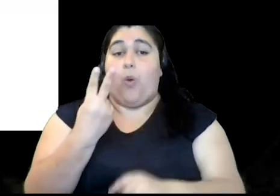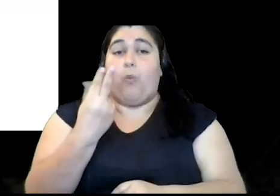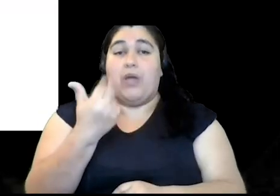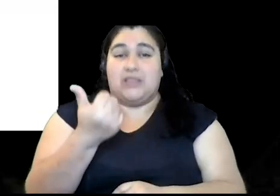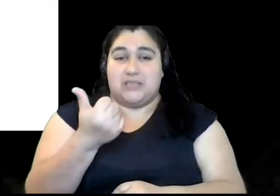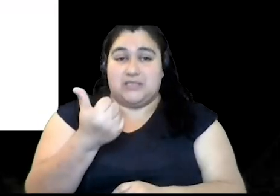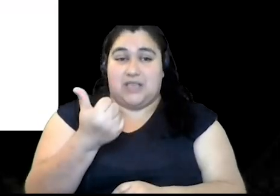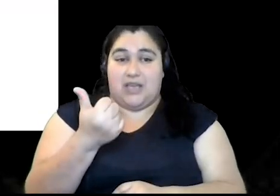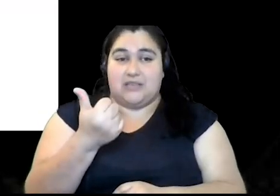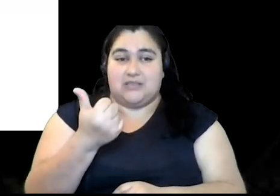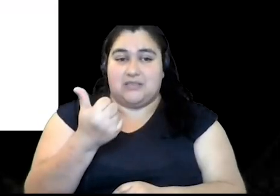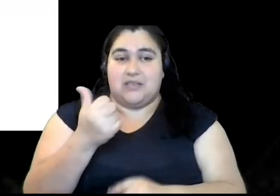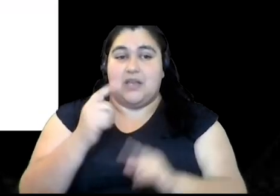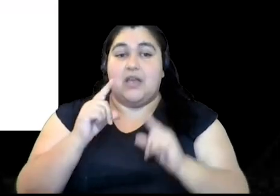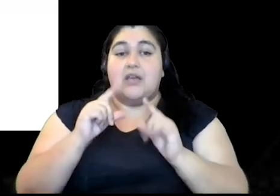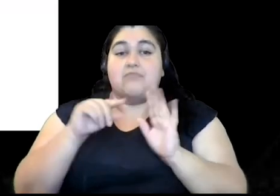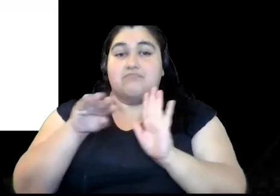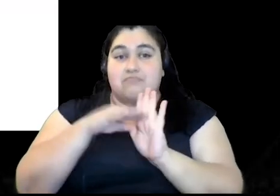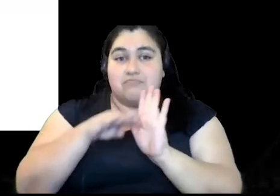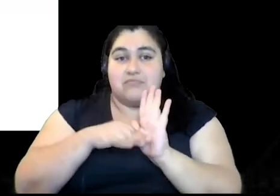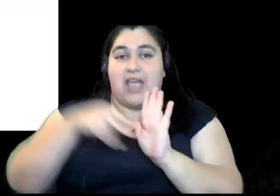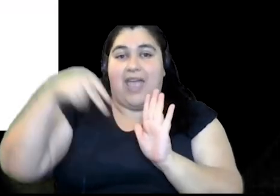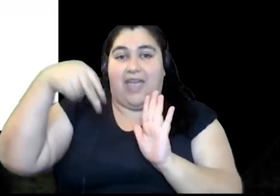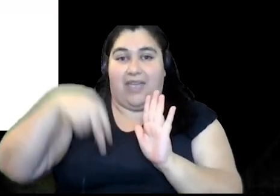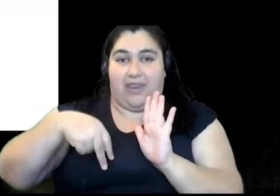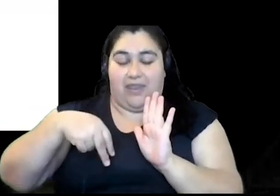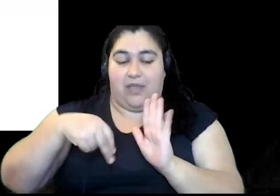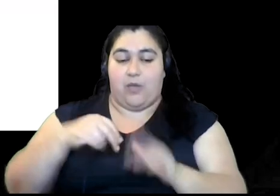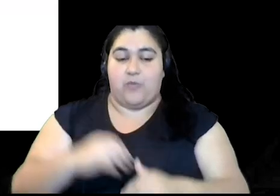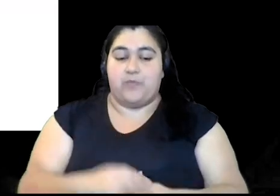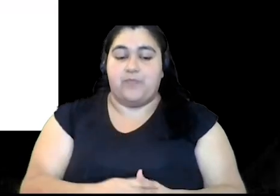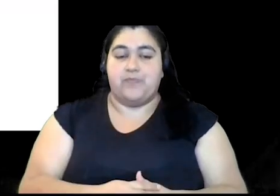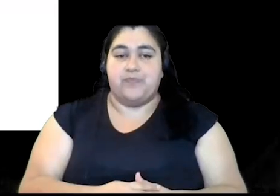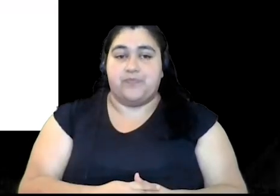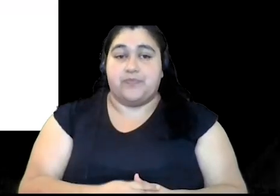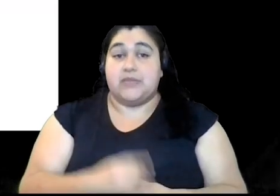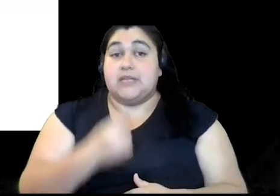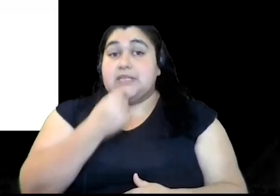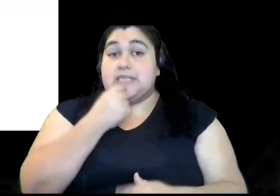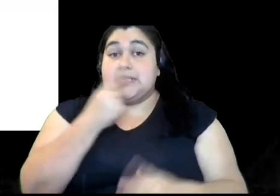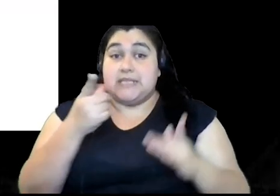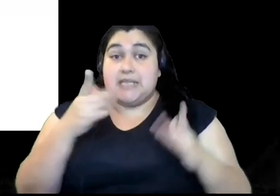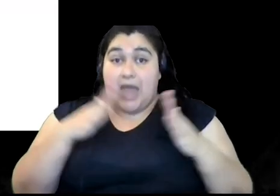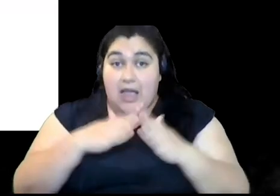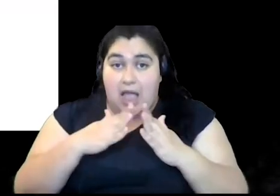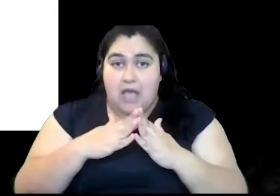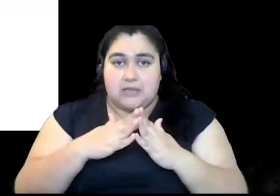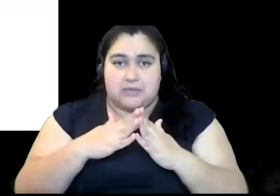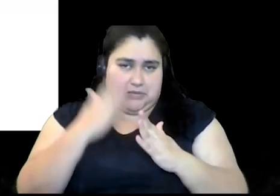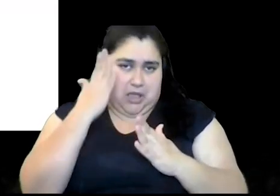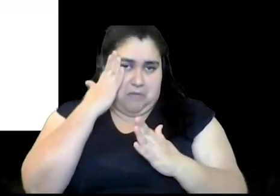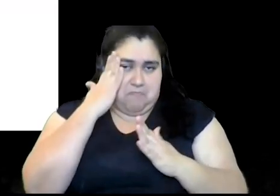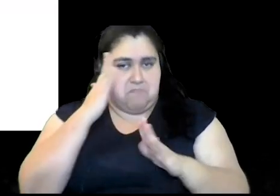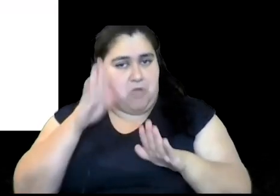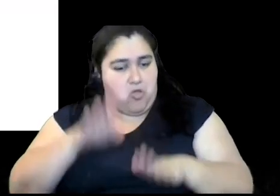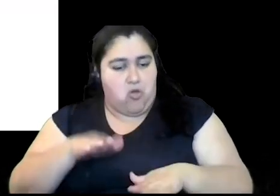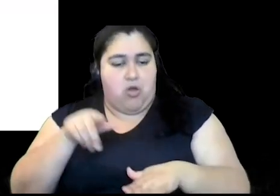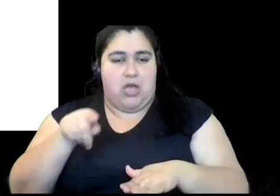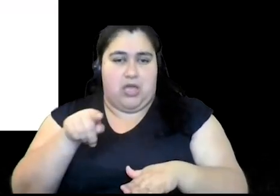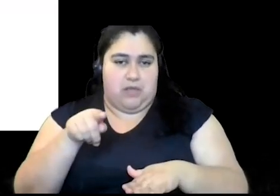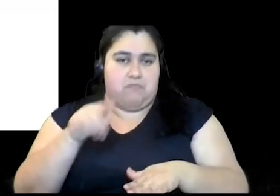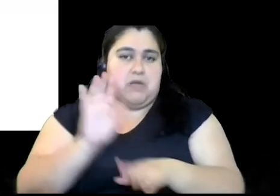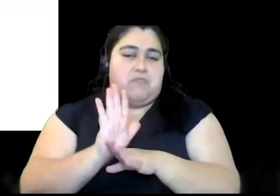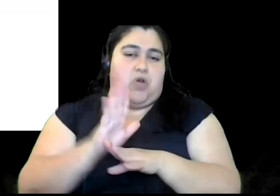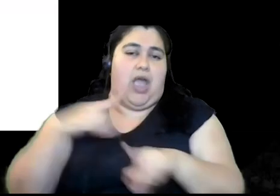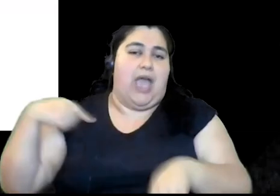26, inciso N. Sin embargo, si la casa habitación que cae al acervo